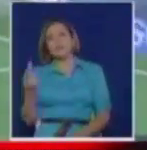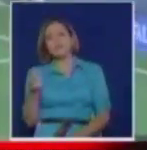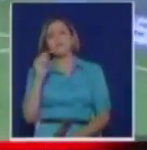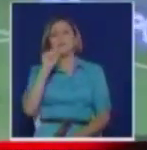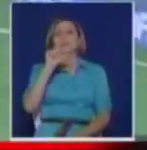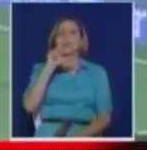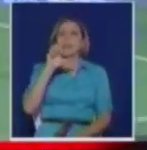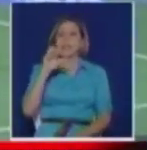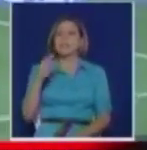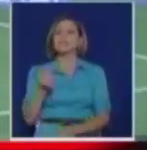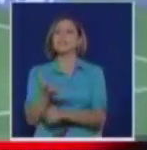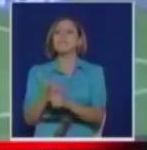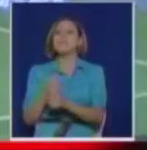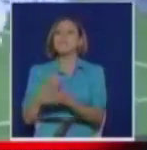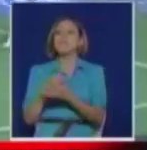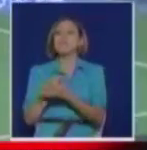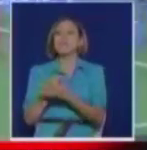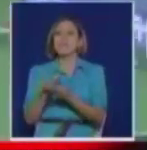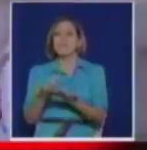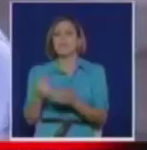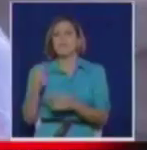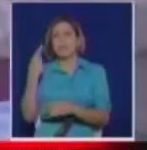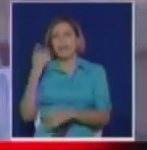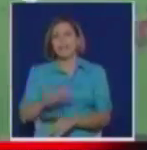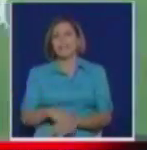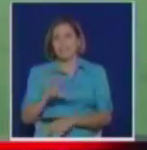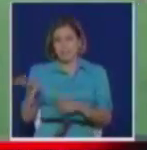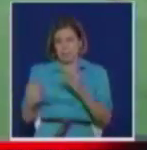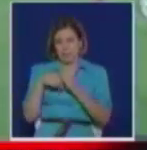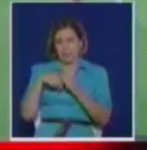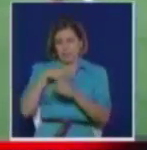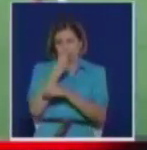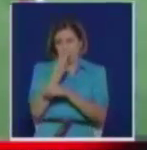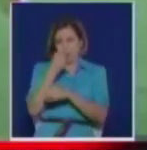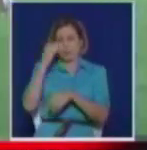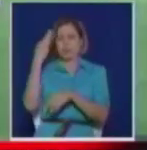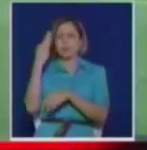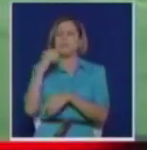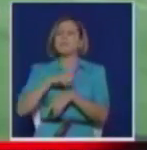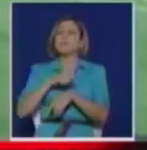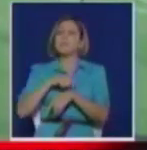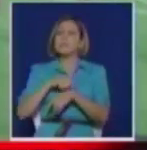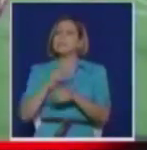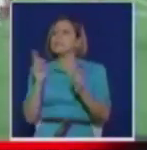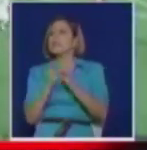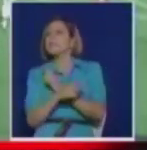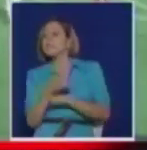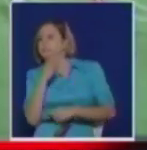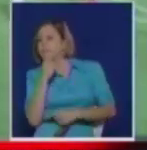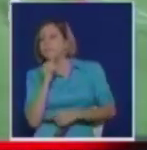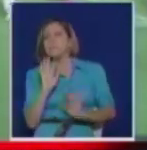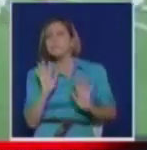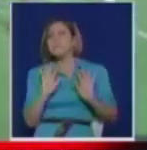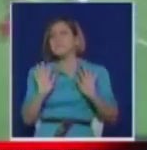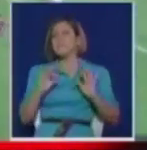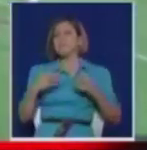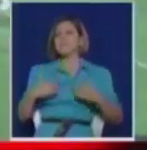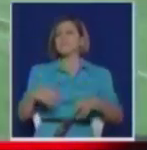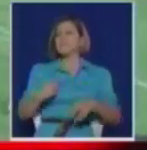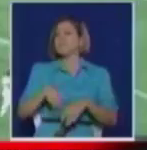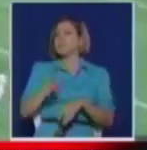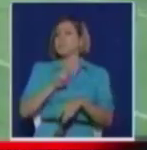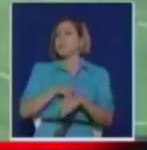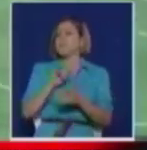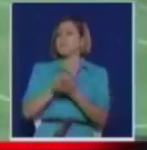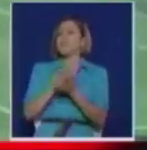vio exigido en gran trozo del partido. En la parte complementaria, cuando esperábamos un cambio del América, pues no fue mayor cosa lo que vimos